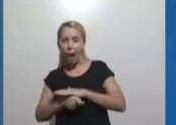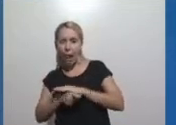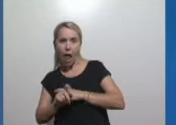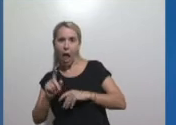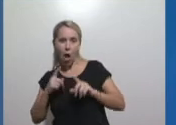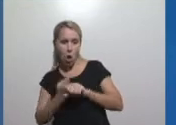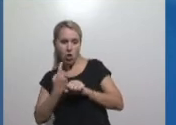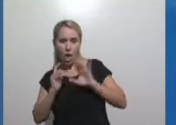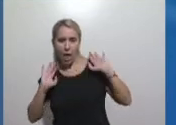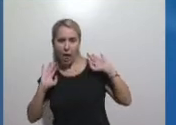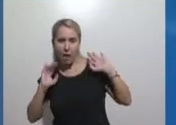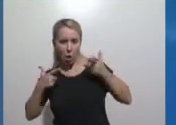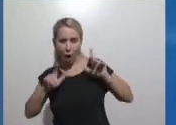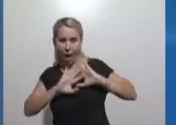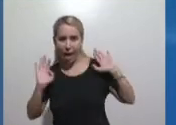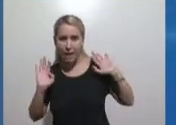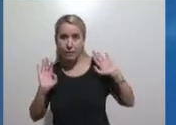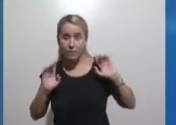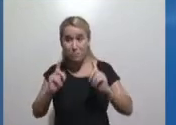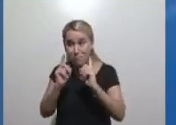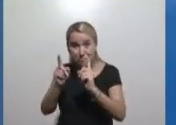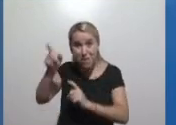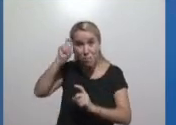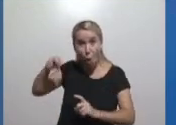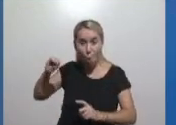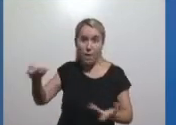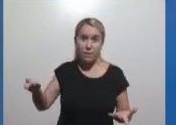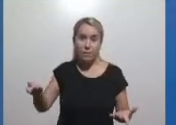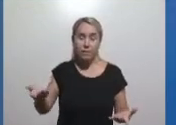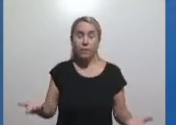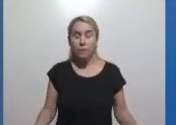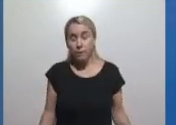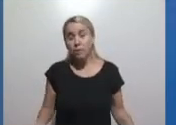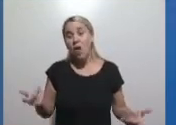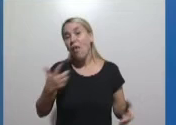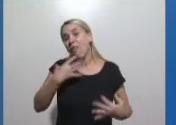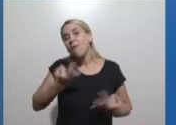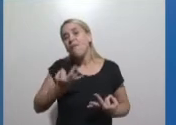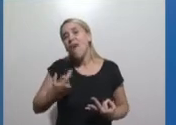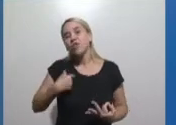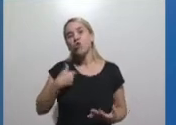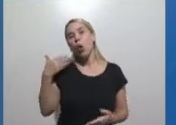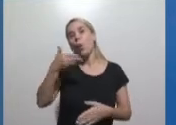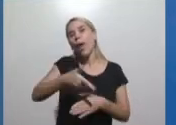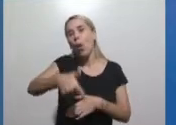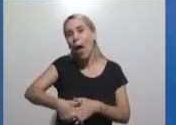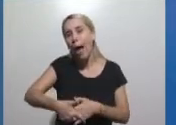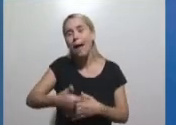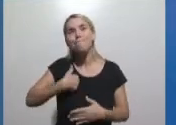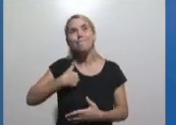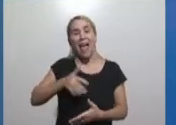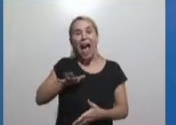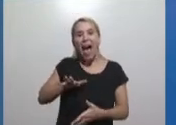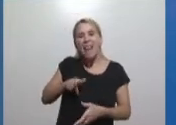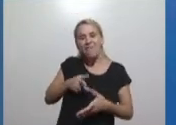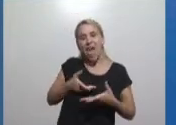nación. Entonces yo creo que la verdad que yo venía o vengo con la intención de acompañar,